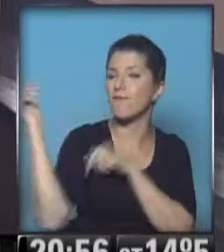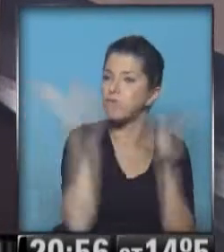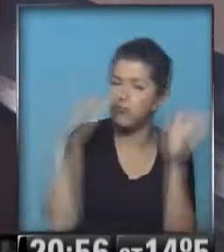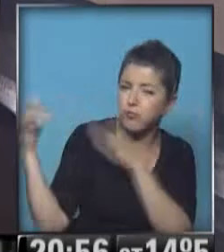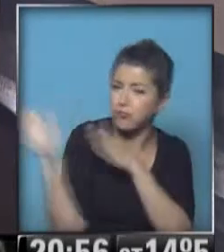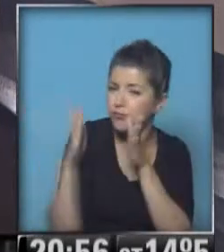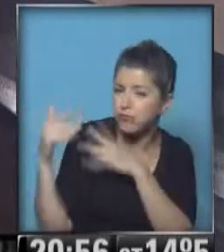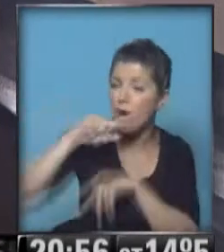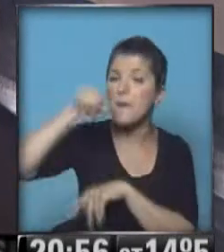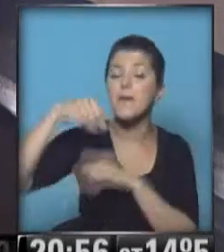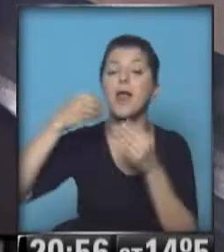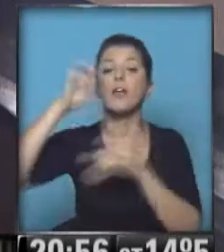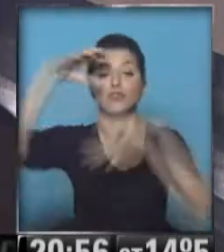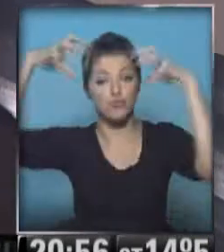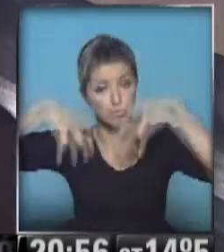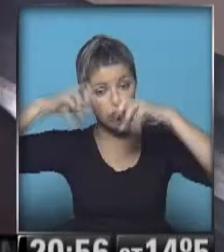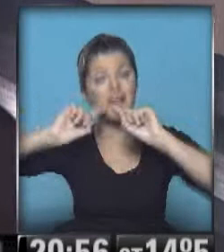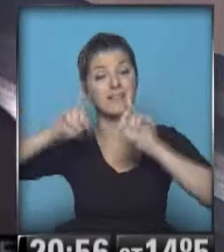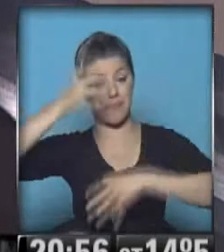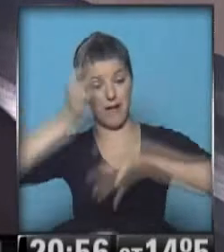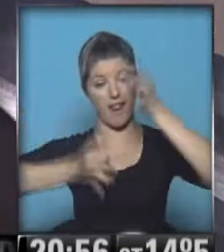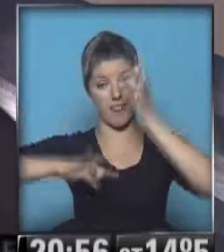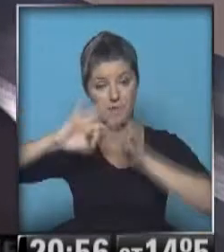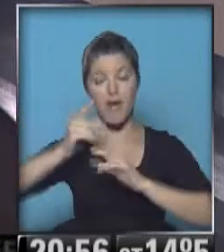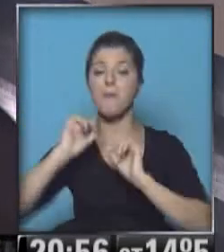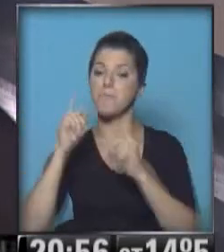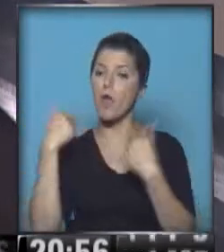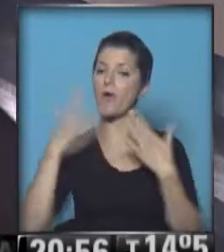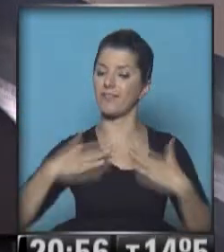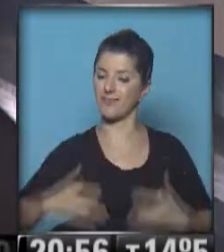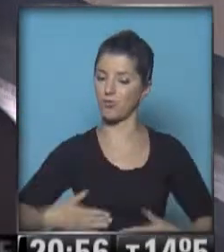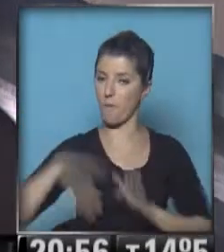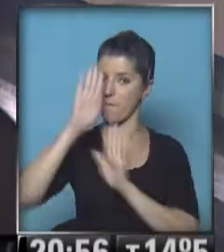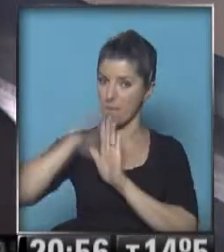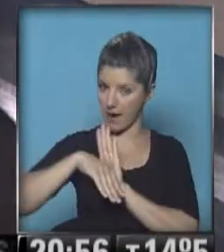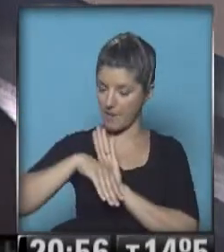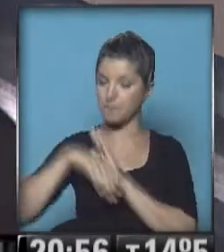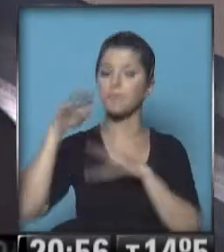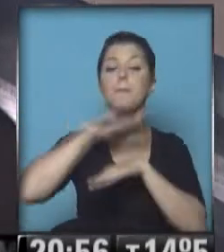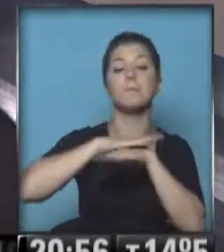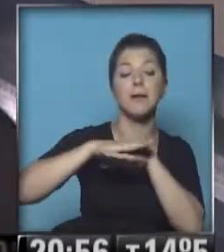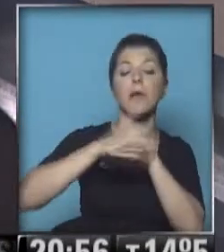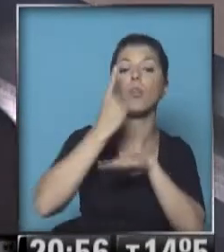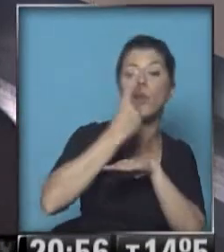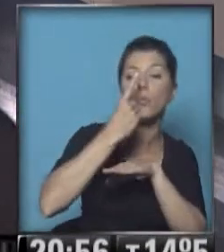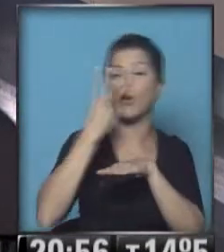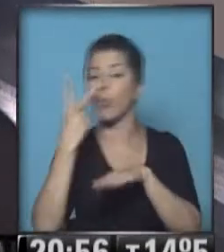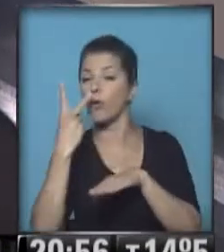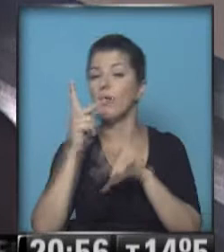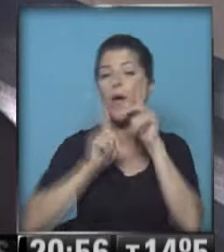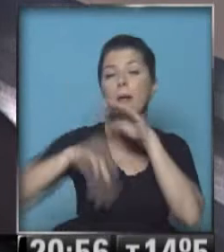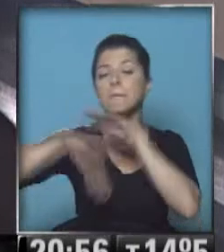sudoeste va a generar no solo lluvias y nevadas, sino también muy baja sensación térmica. Las mínimas de 1 a 2 grados, las máximas de